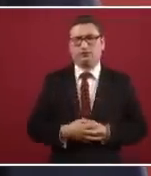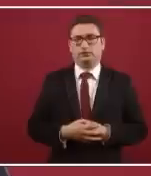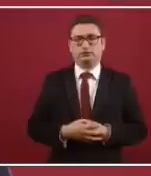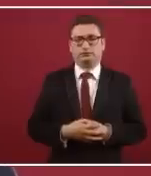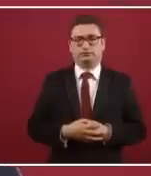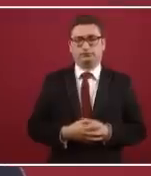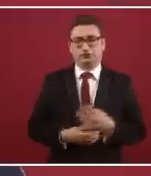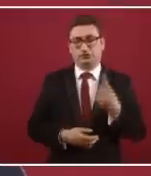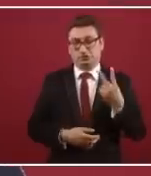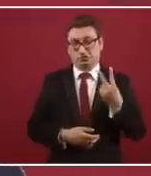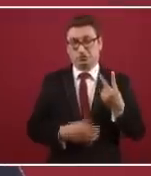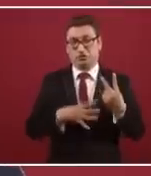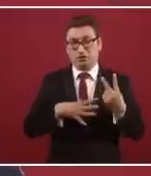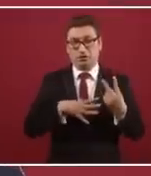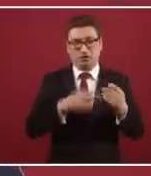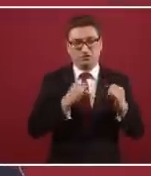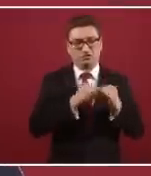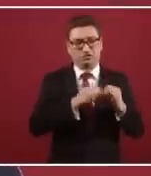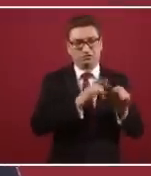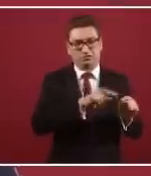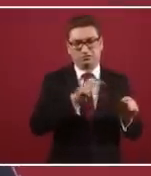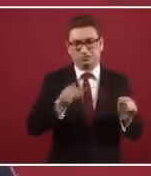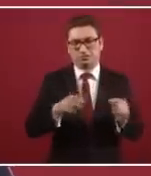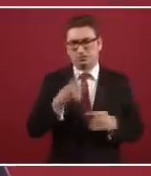estas dos